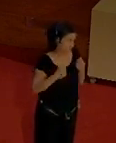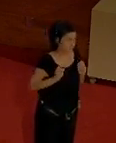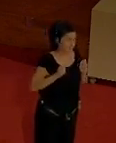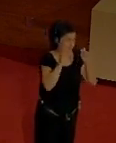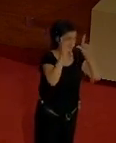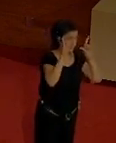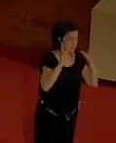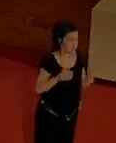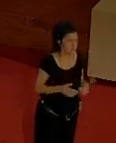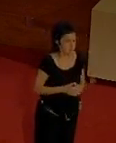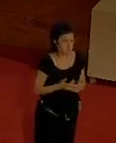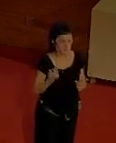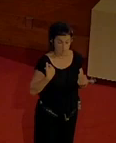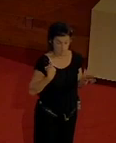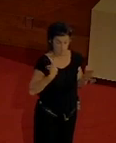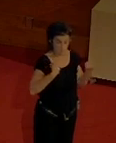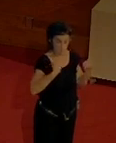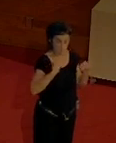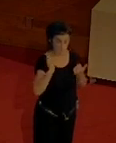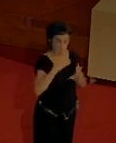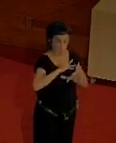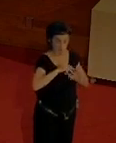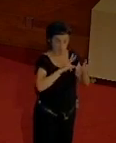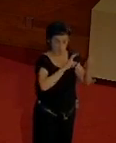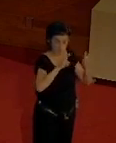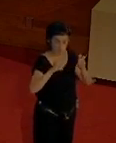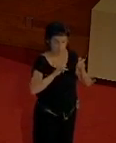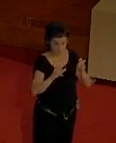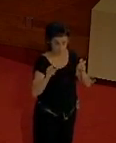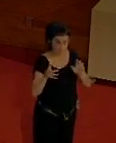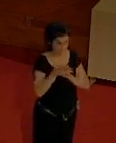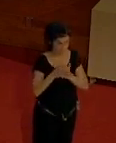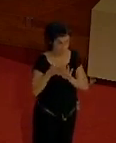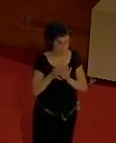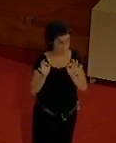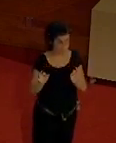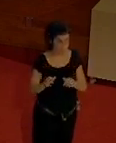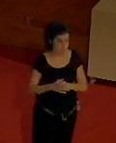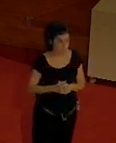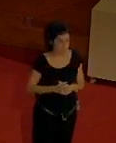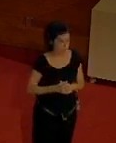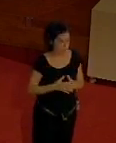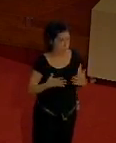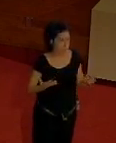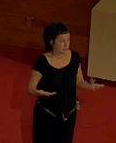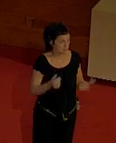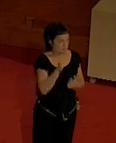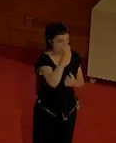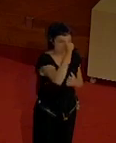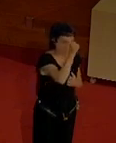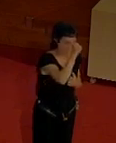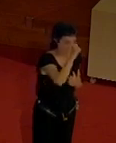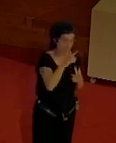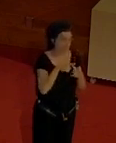días en función de la última Cumbre que ha habido en johannesburgo que habl en esos términos por lo tanto India también y Japón